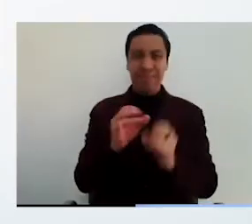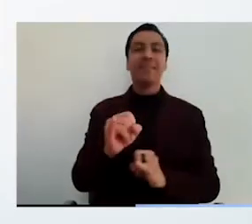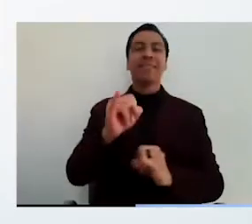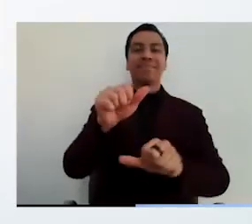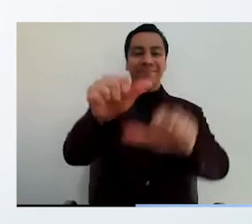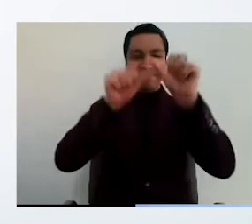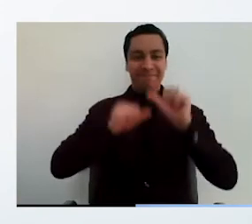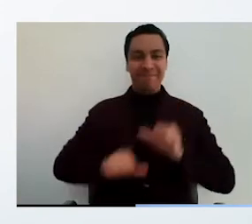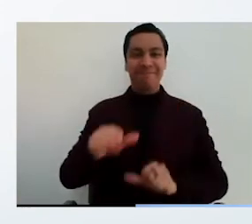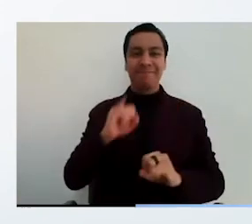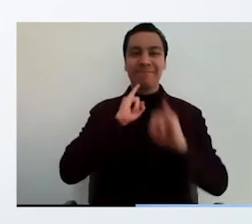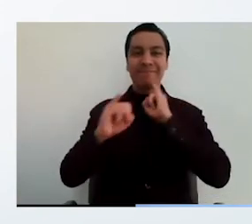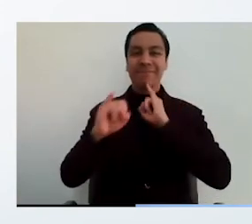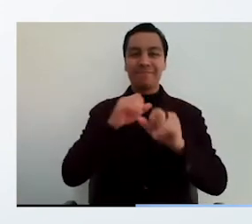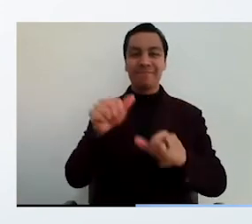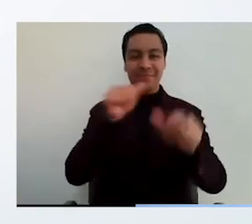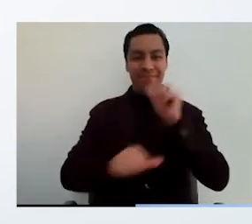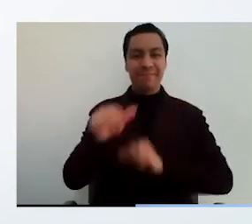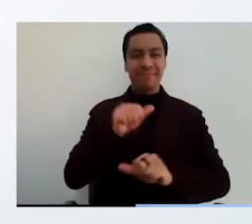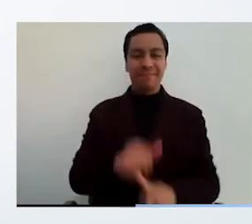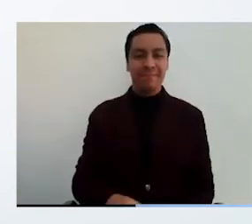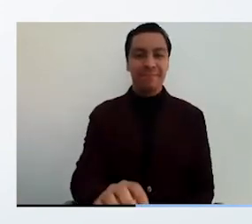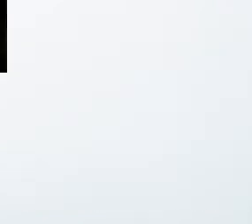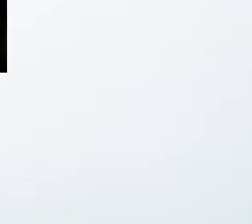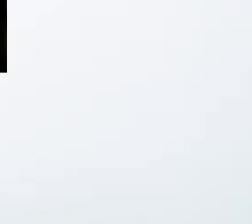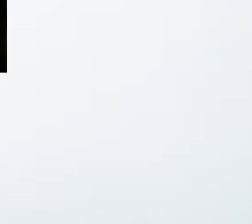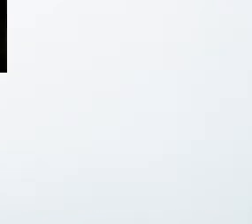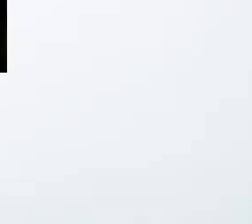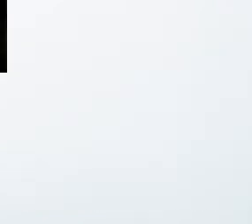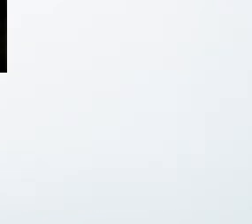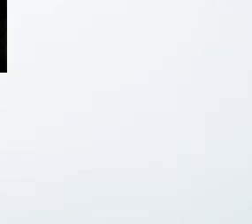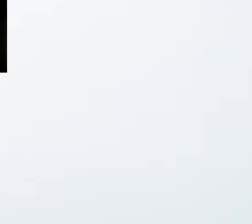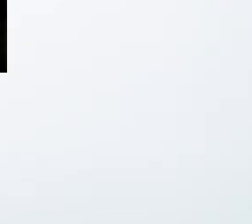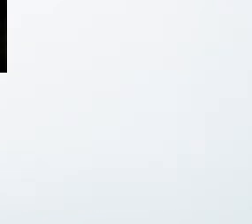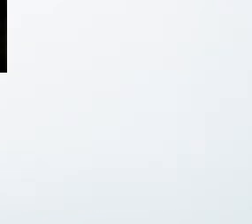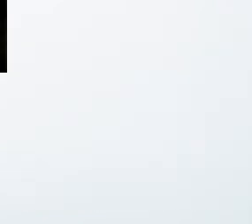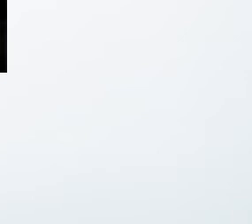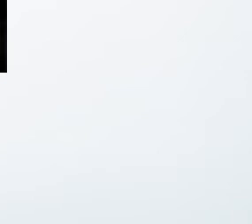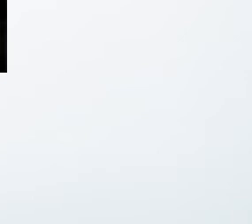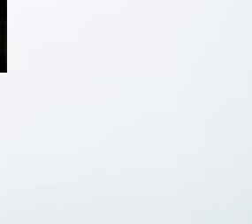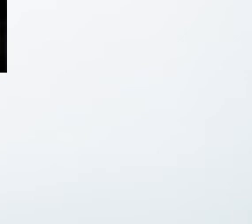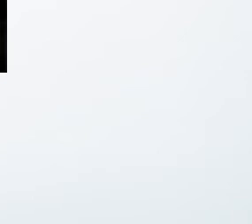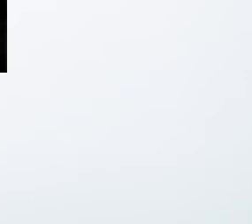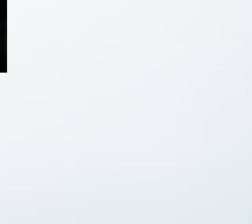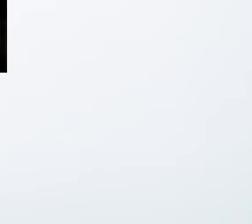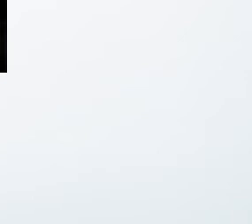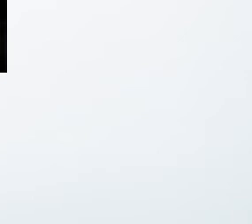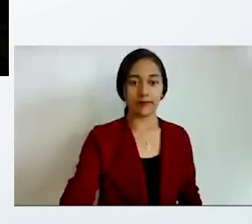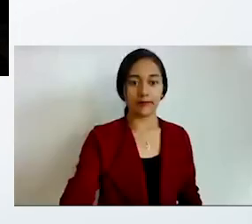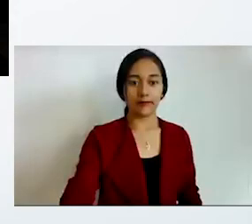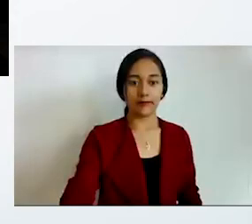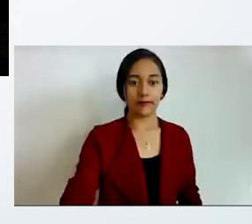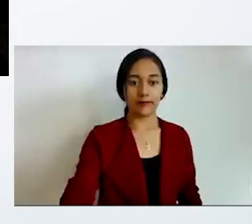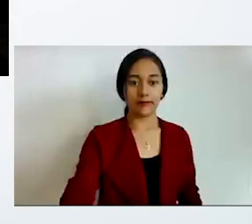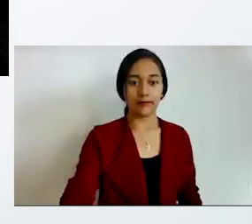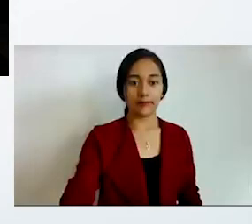Gracias, Javier. Gracias a todos por su asistencia, por su paciencia. Voy a compartir mi pantalla para